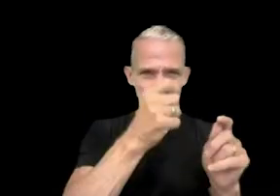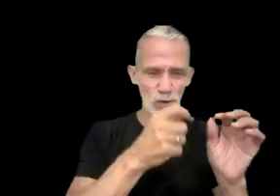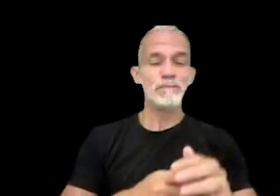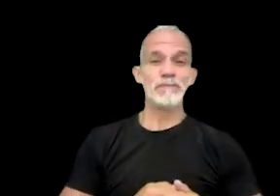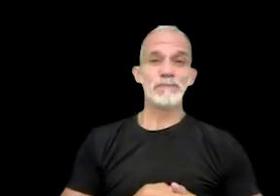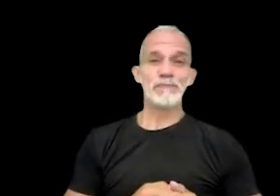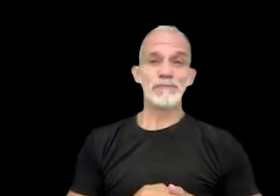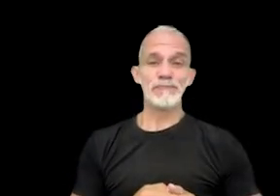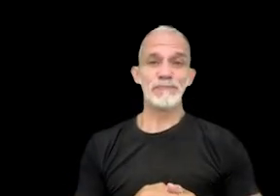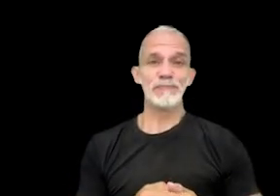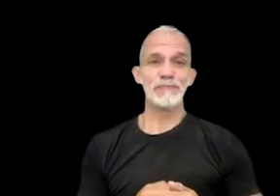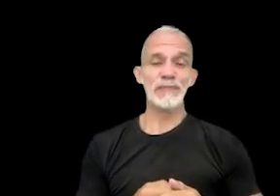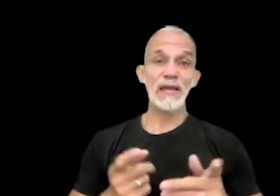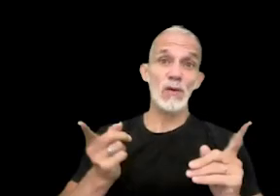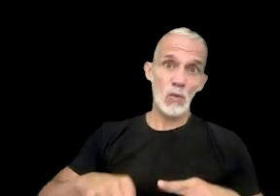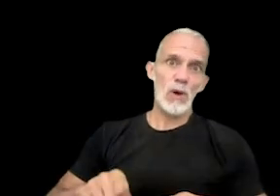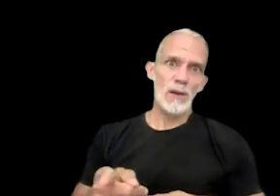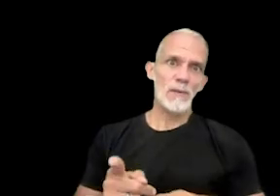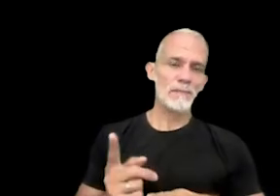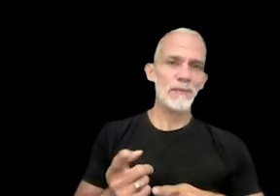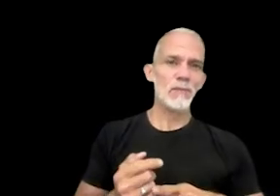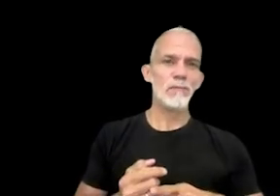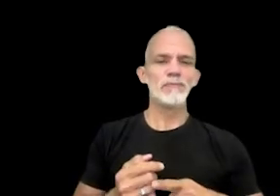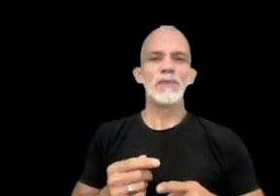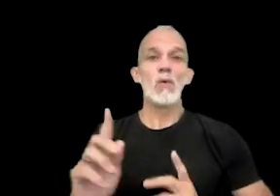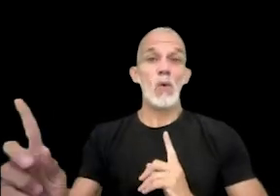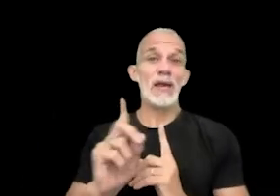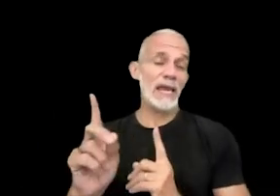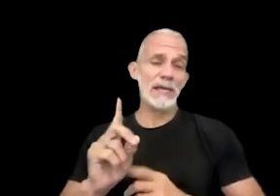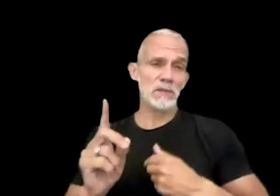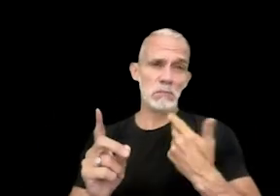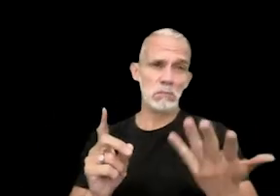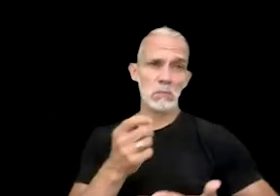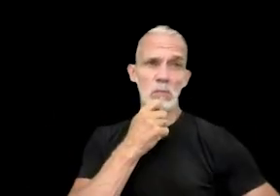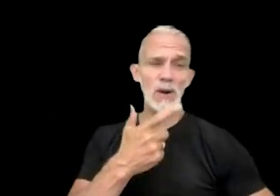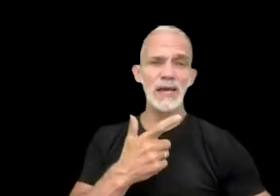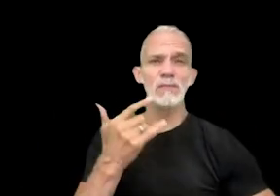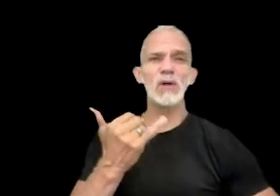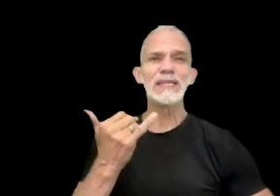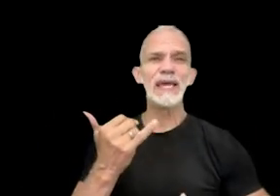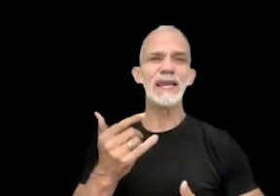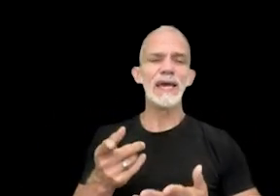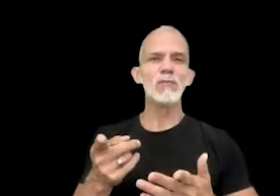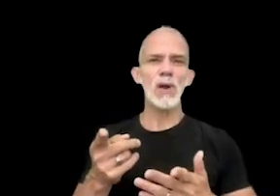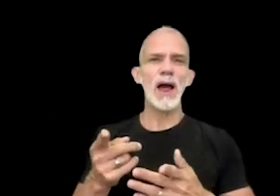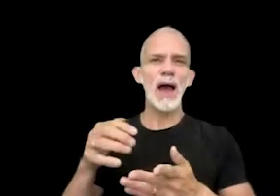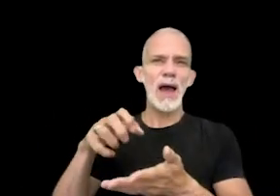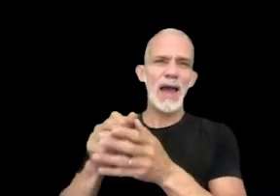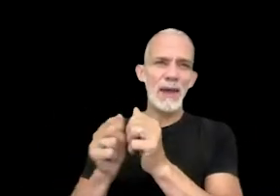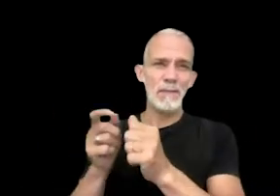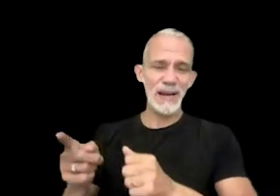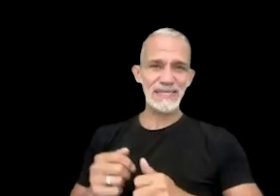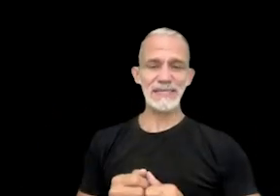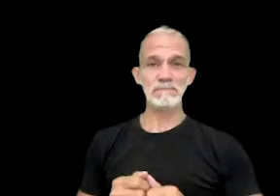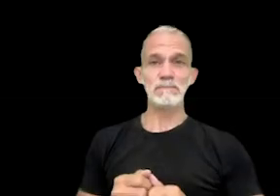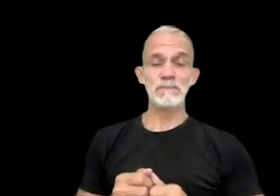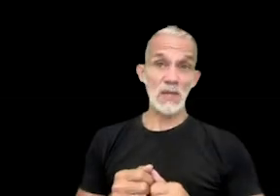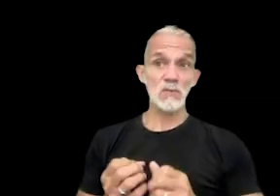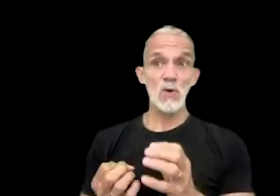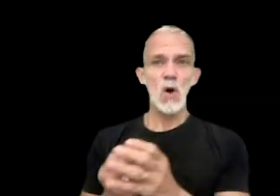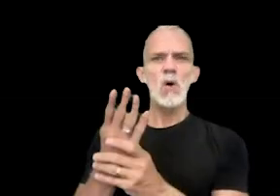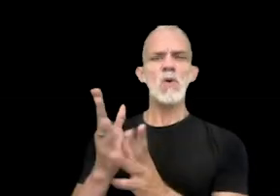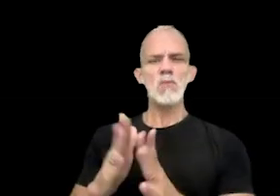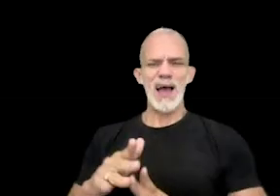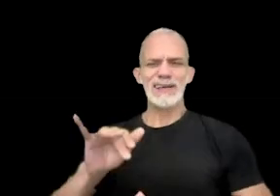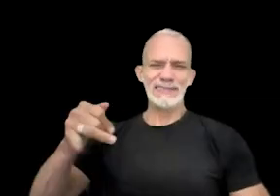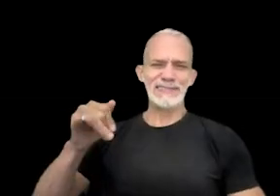Volvemos al caso de un cliente, supongamos que tenga una LLC. Me hice una LLC para cobrar